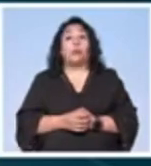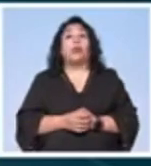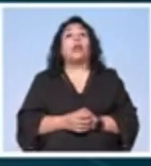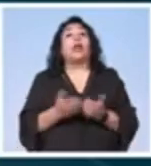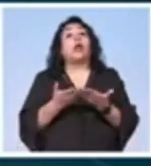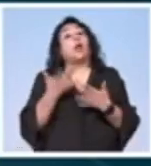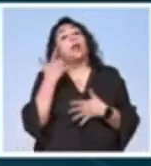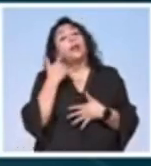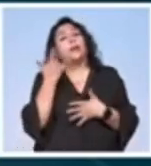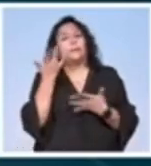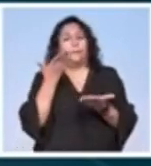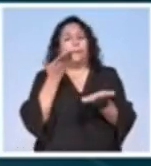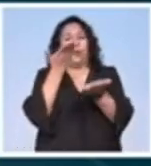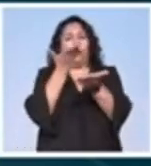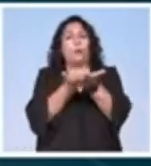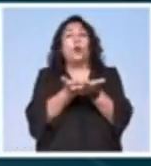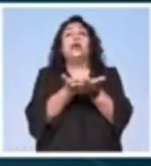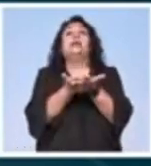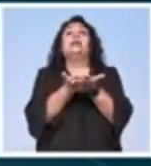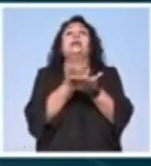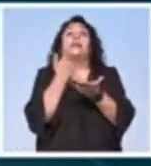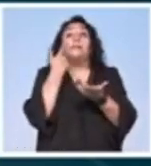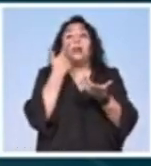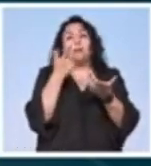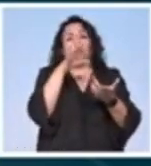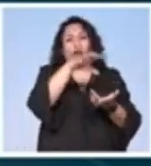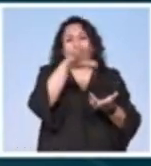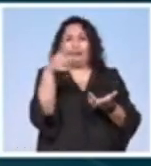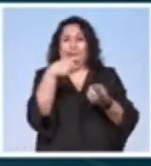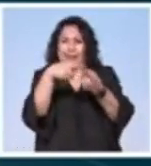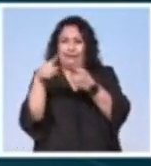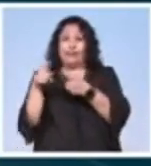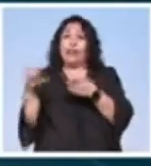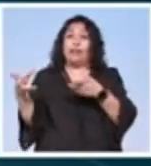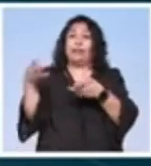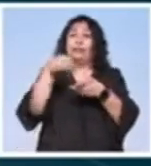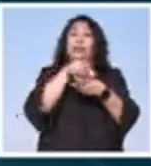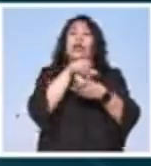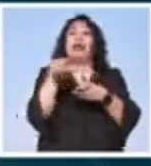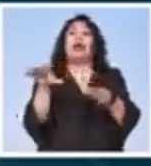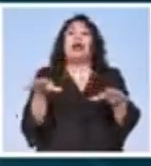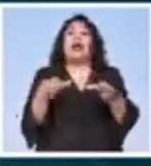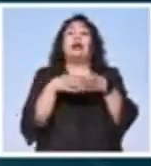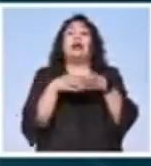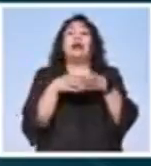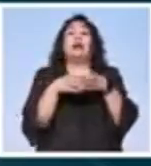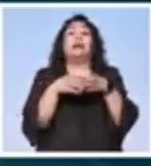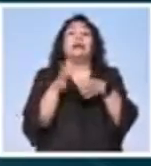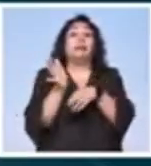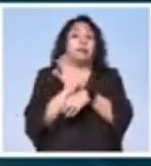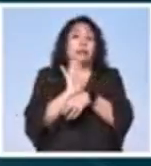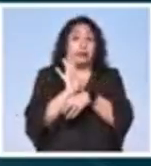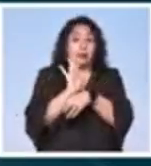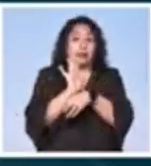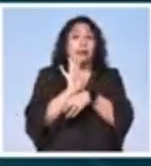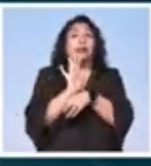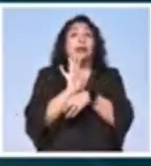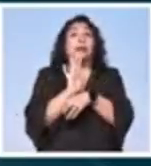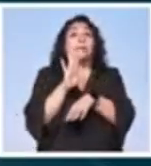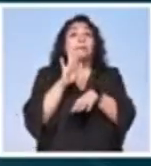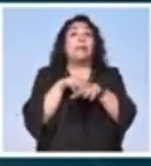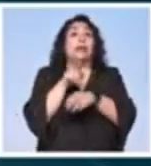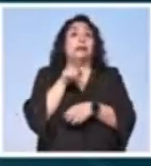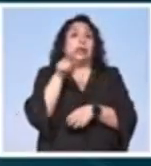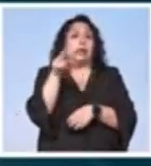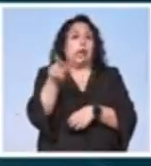Vénganse a disfrutar una propuesta que abreva de diversas disciplinas y que se circunscribe en la clasificación de cine del más